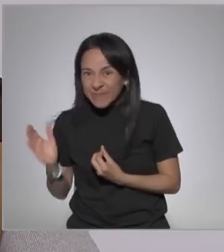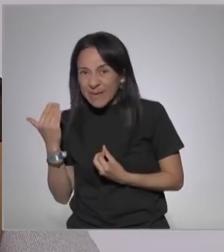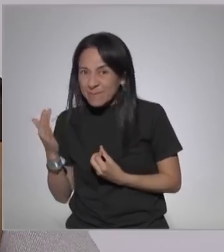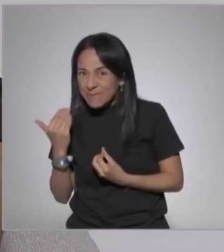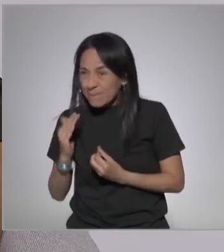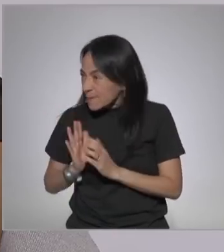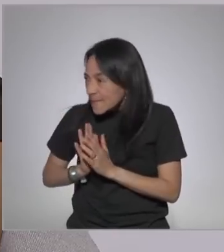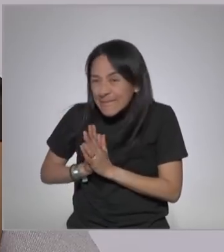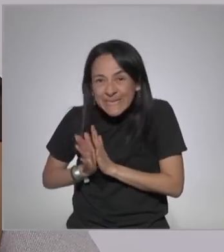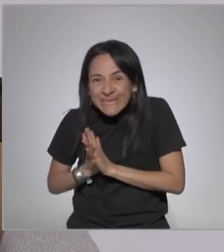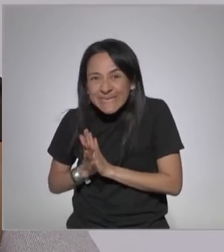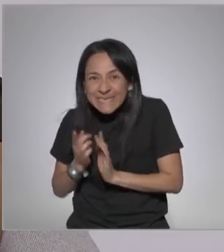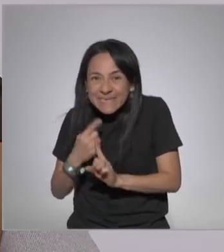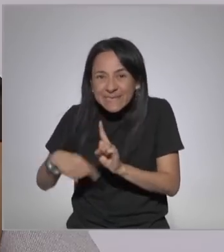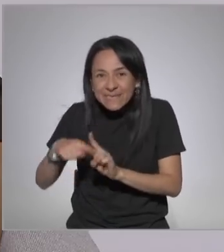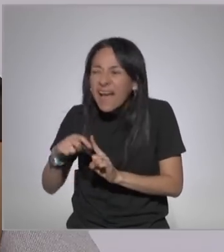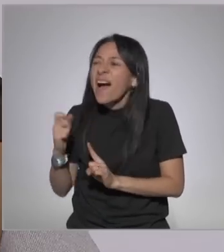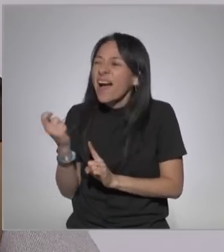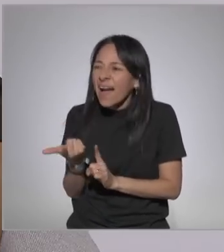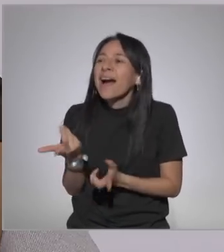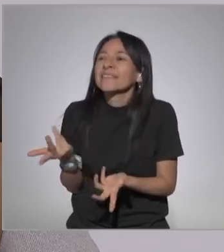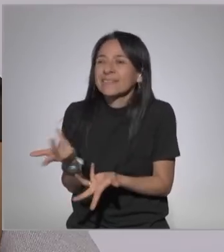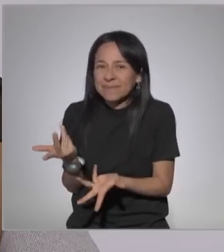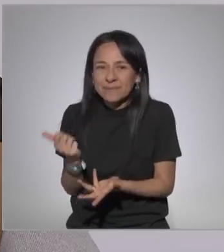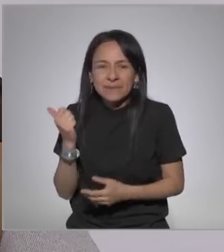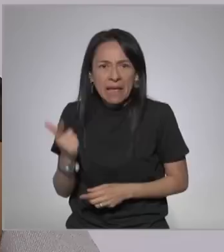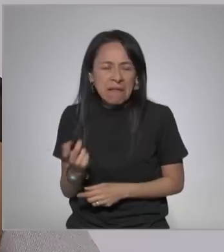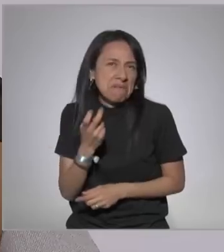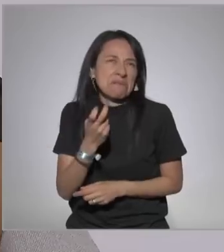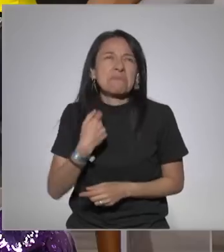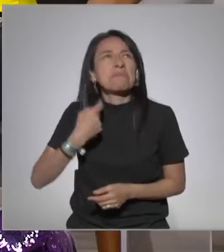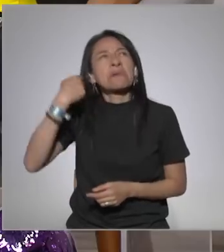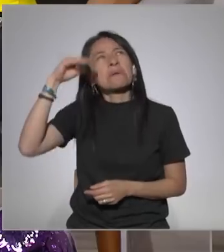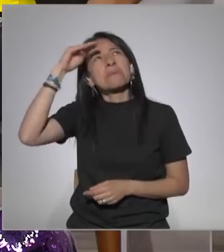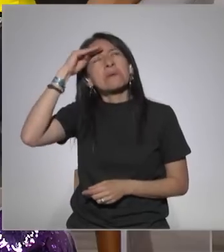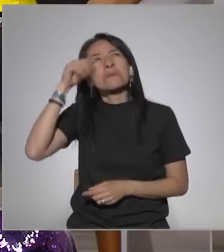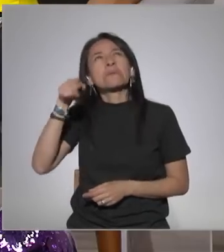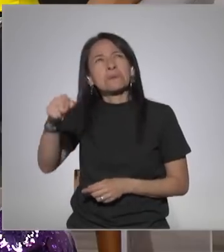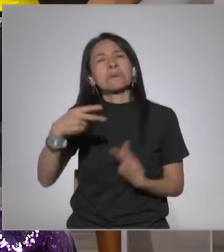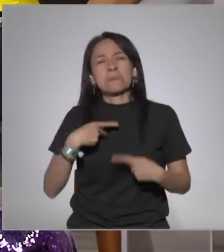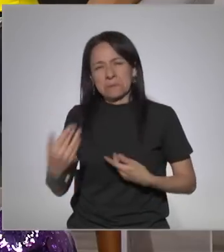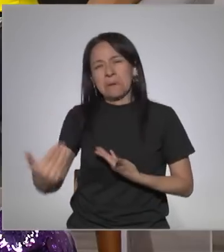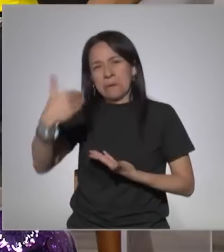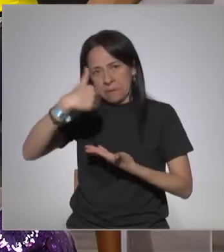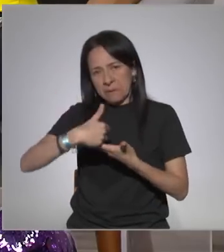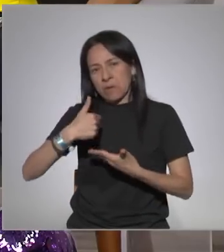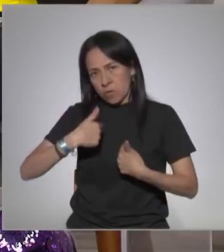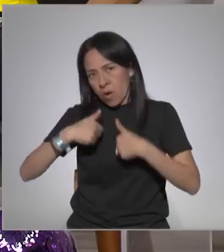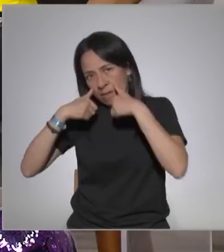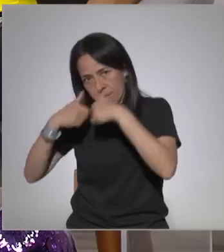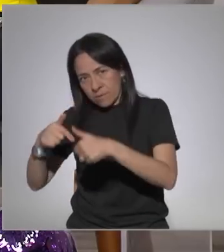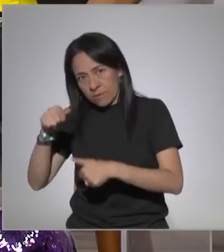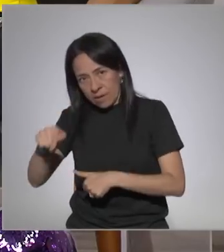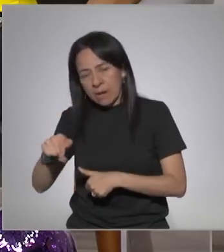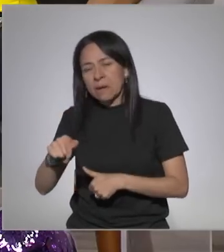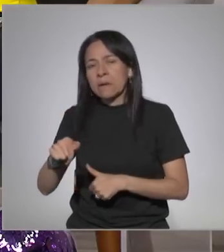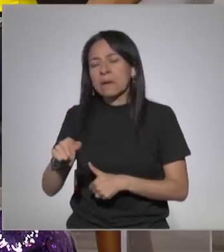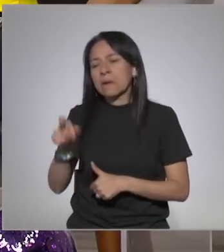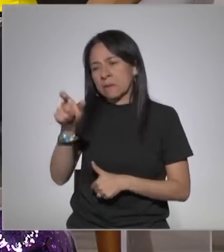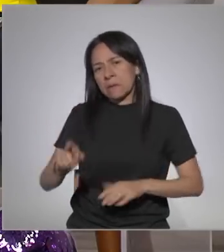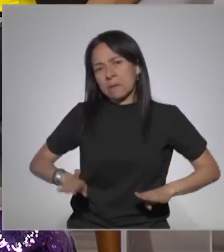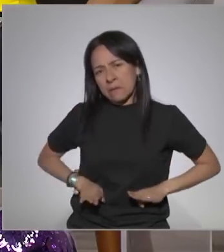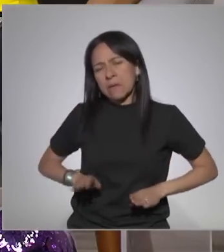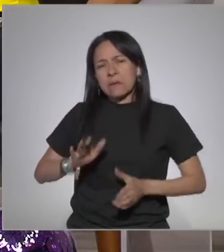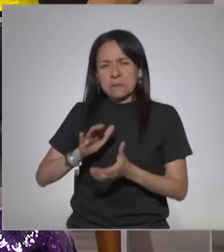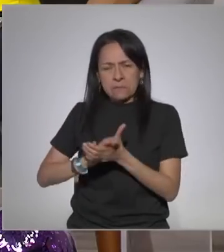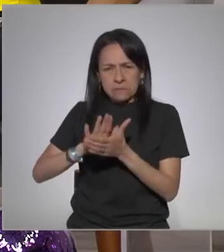Estoy pensando ahorita en un paciente que tengo que acaba de fallecer su